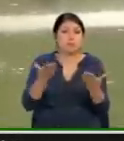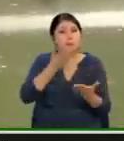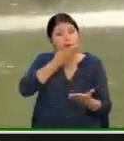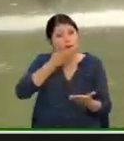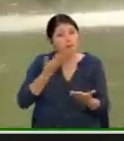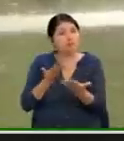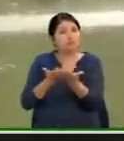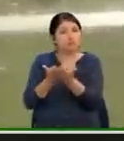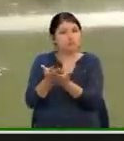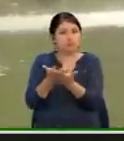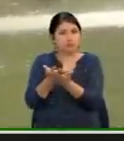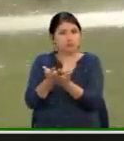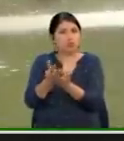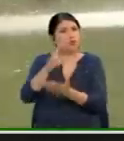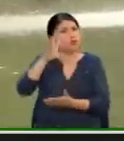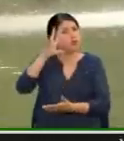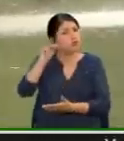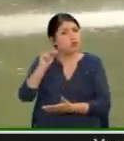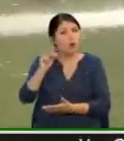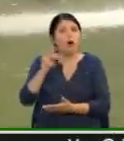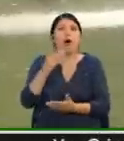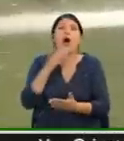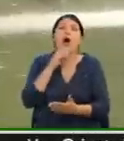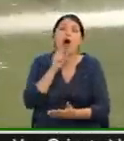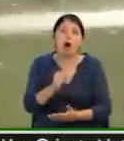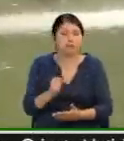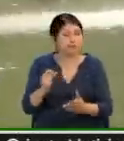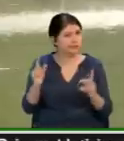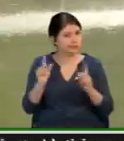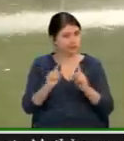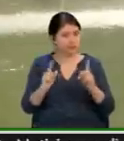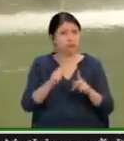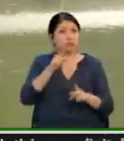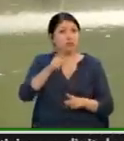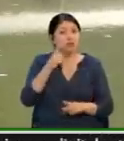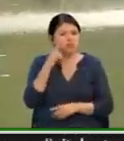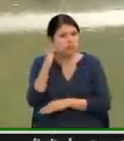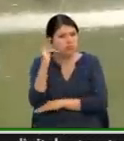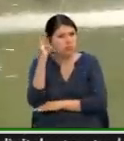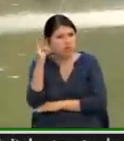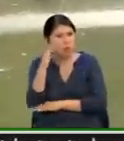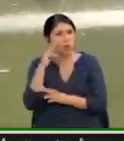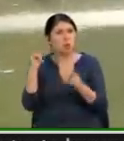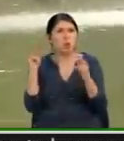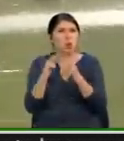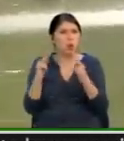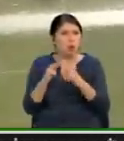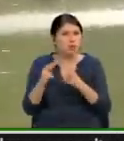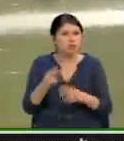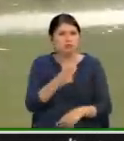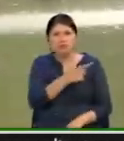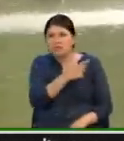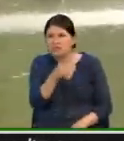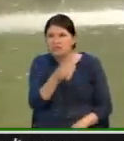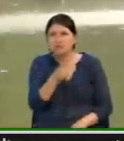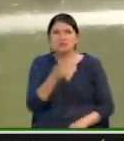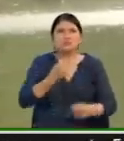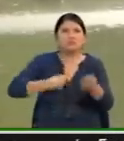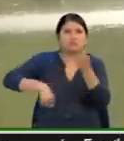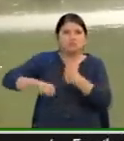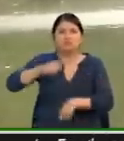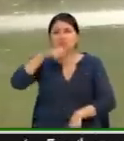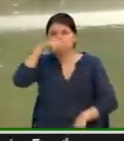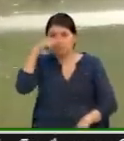mejor recomendación es no ser confiados y Asimismo si son testigos o conocen de alguien que esté distribuyendo